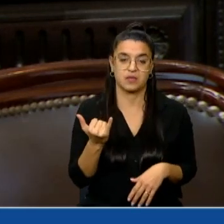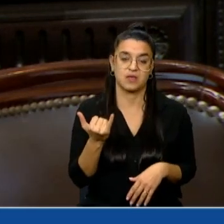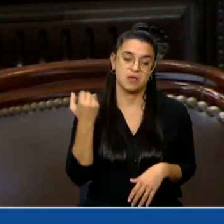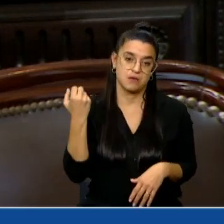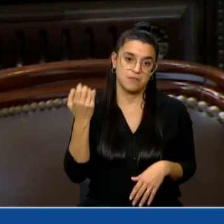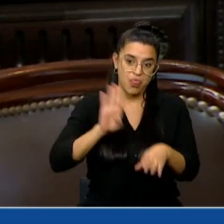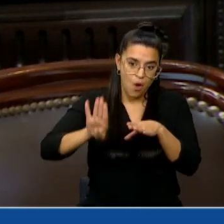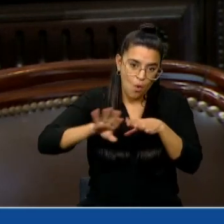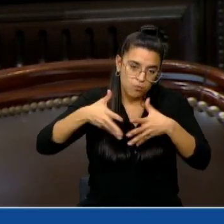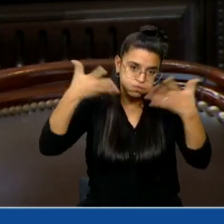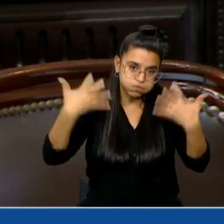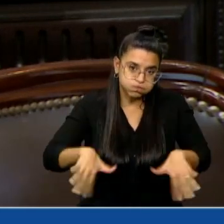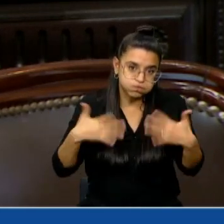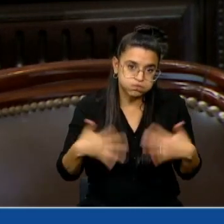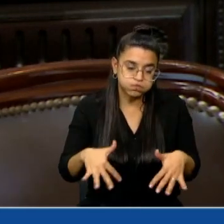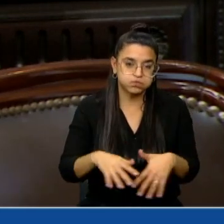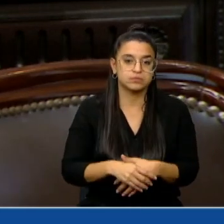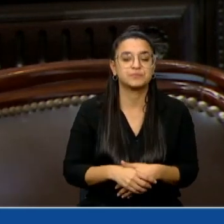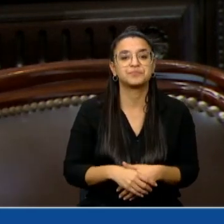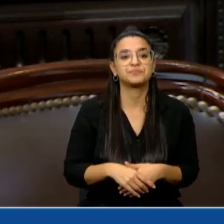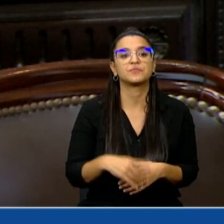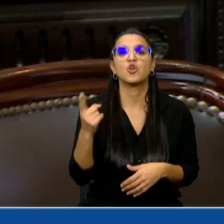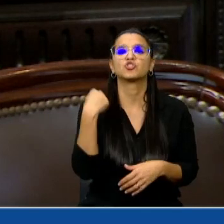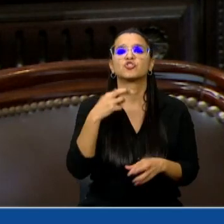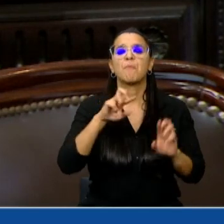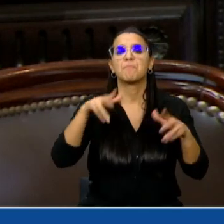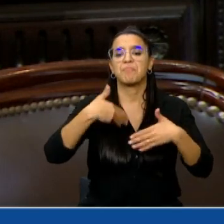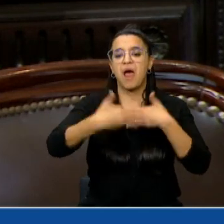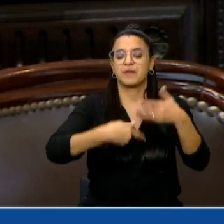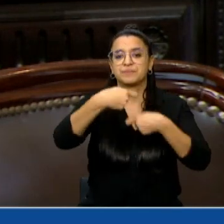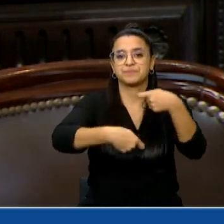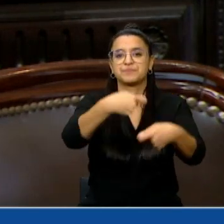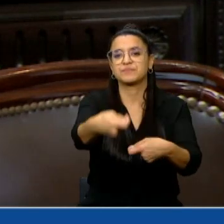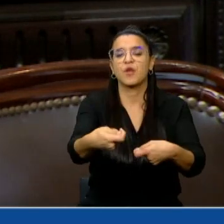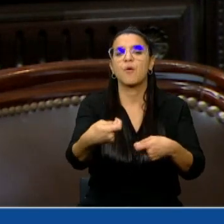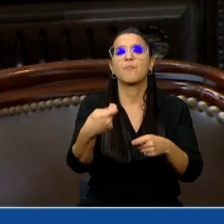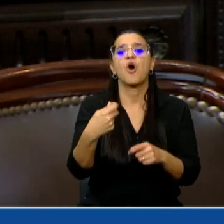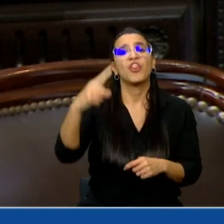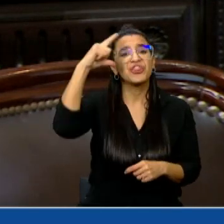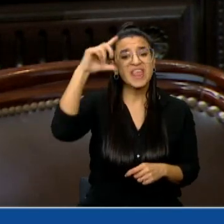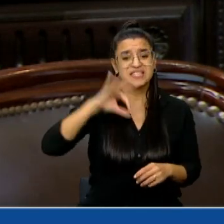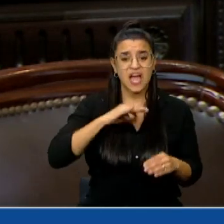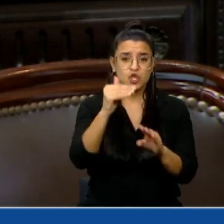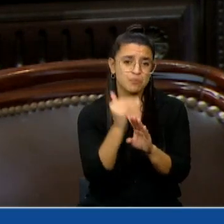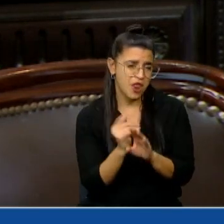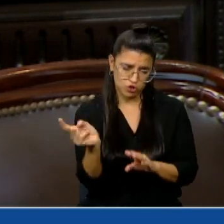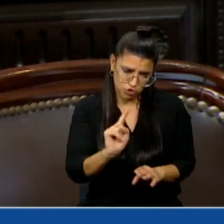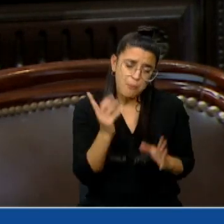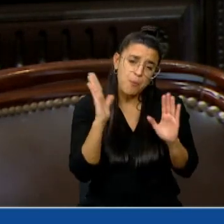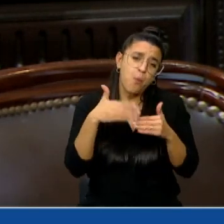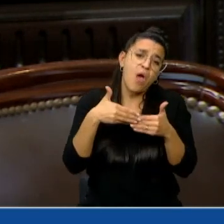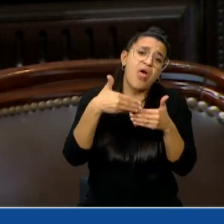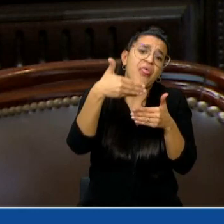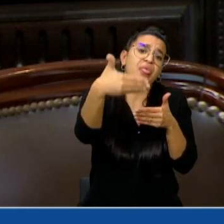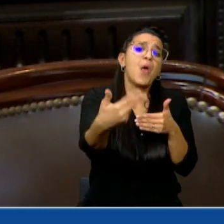importante y hemos extendido el plazo, que no va a ser inferior a 10 años, pero puede